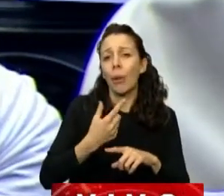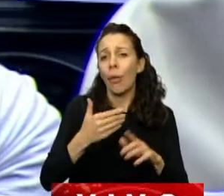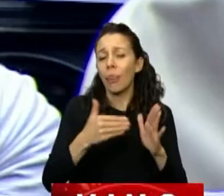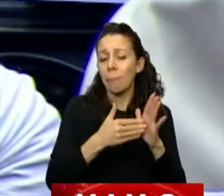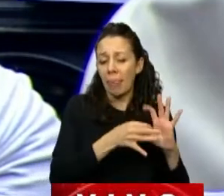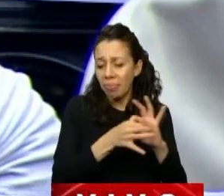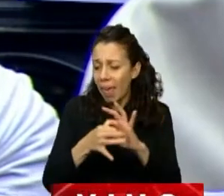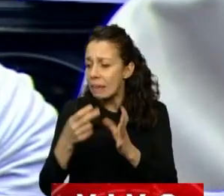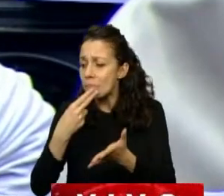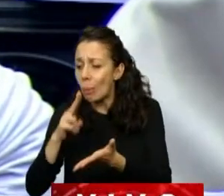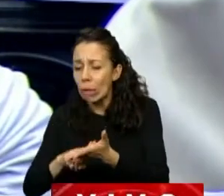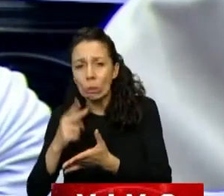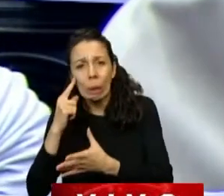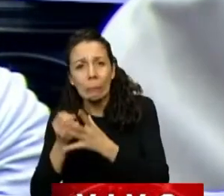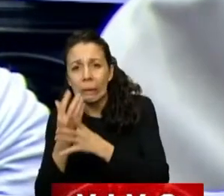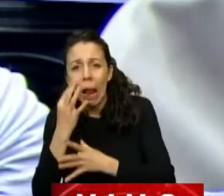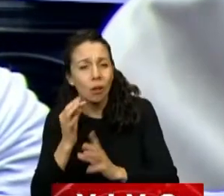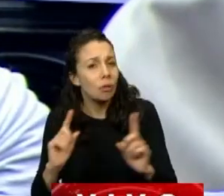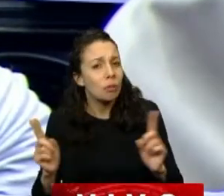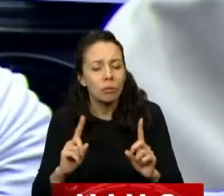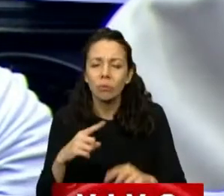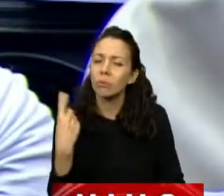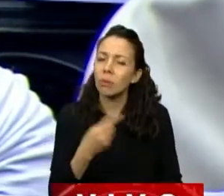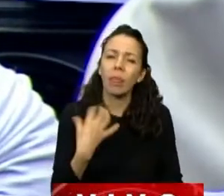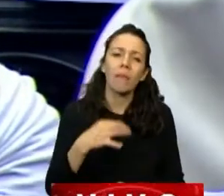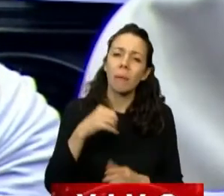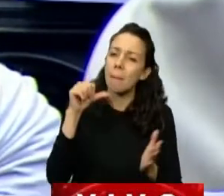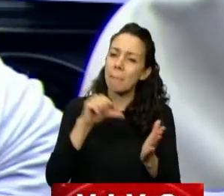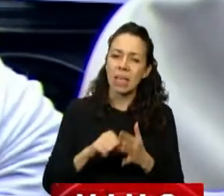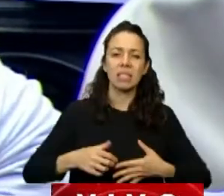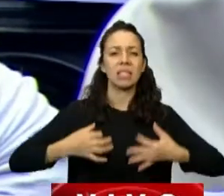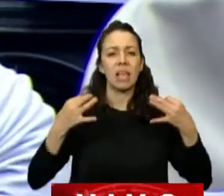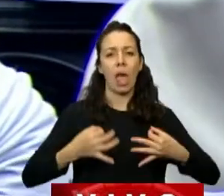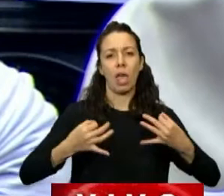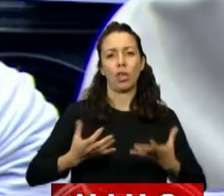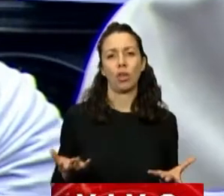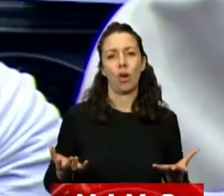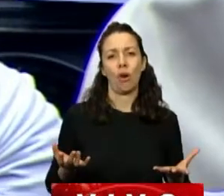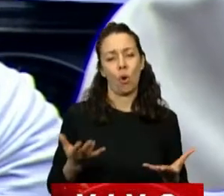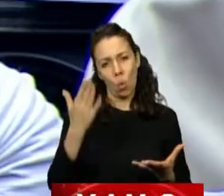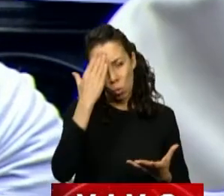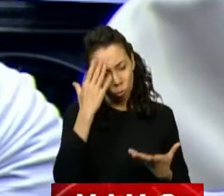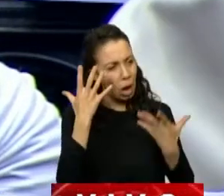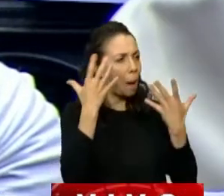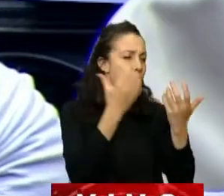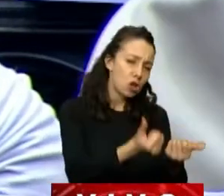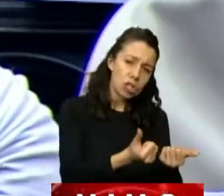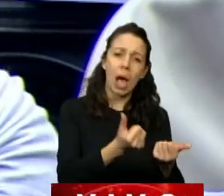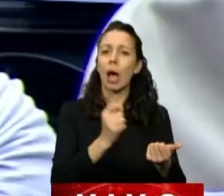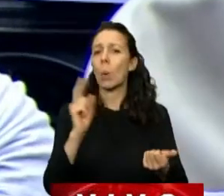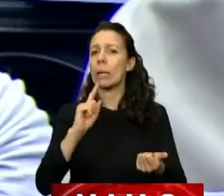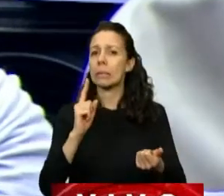ni inventar nada. Seamos un país en serio, apoyando nuestra cultura, no enmendando un